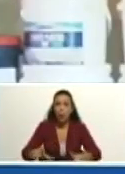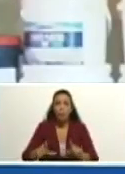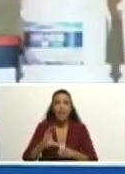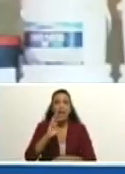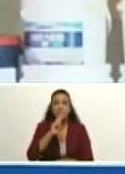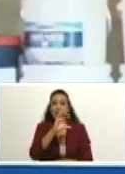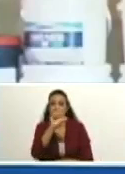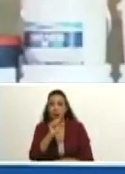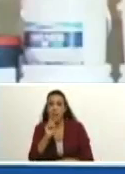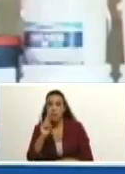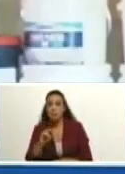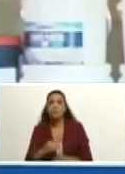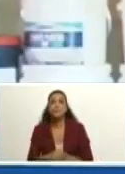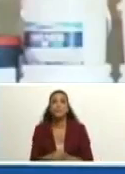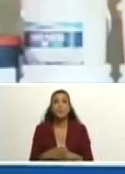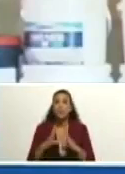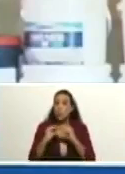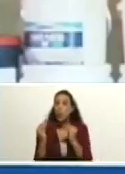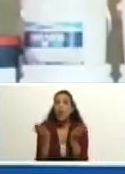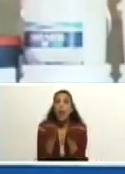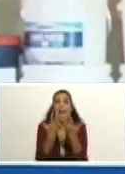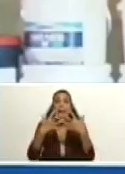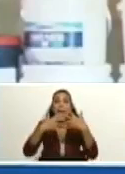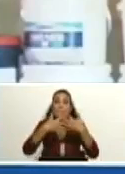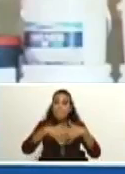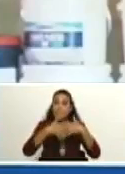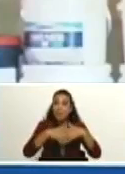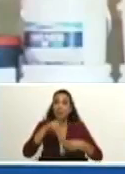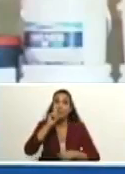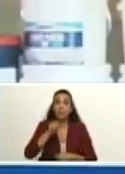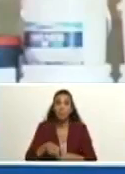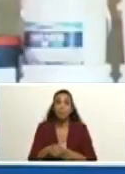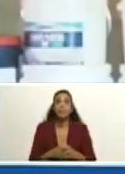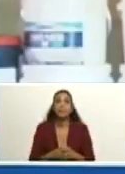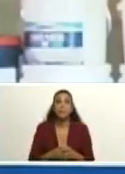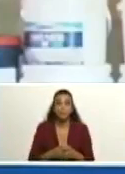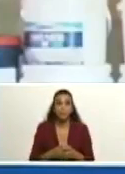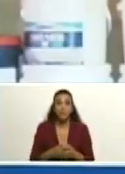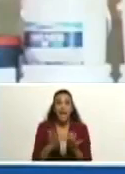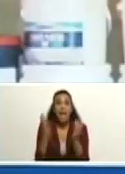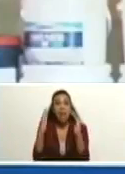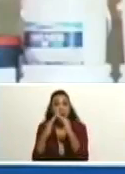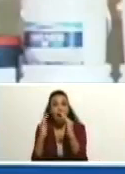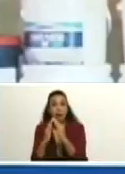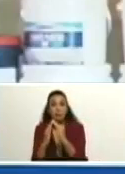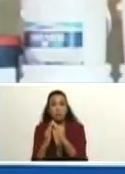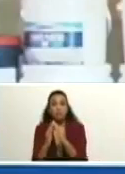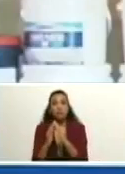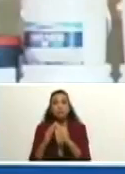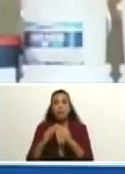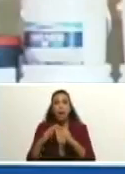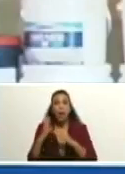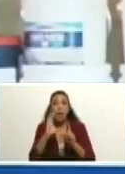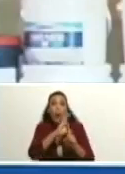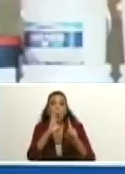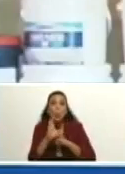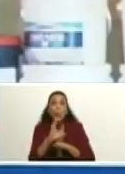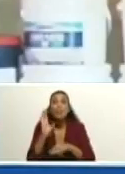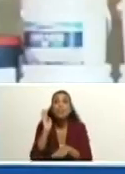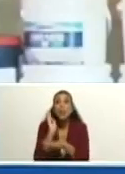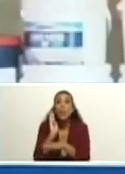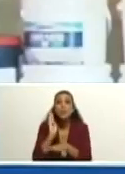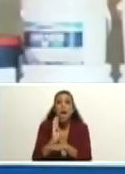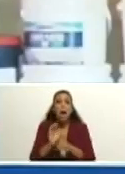SRI, en las empresas, en la casa. La cultura